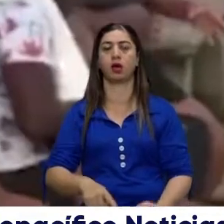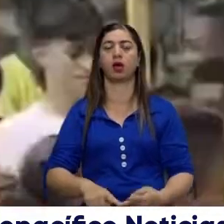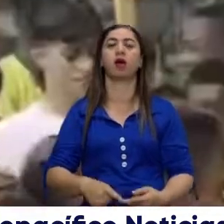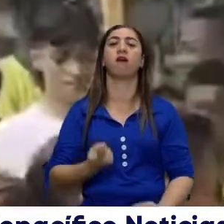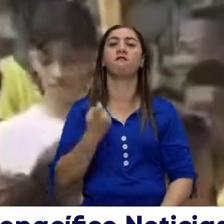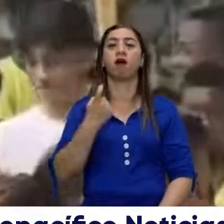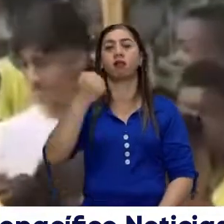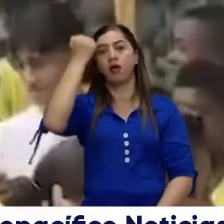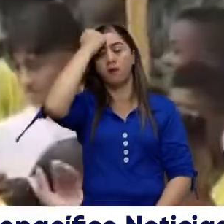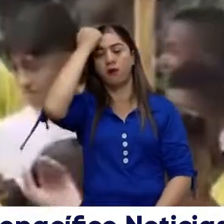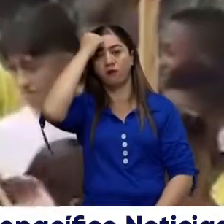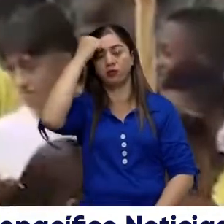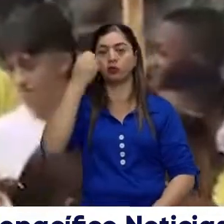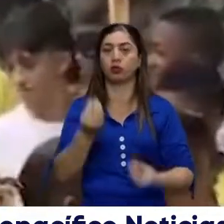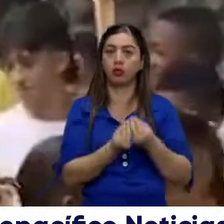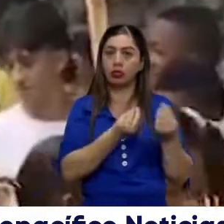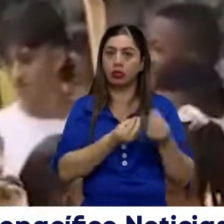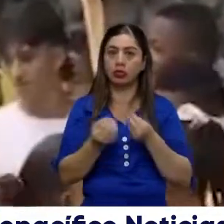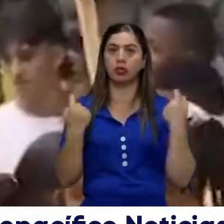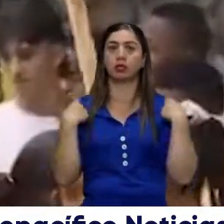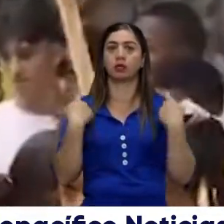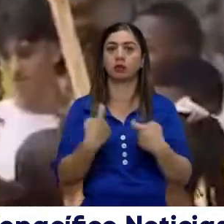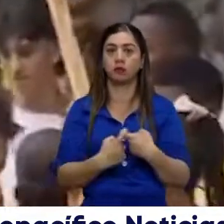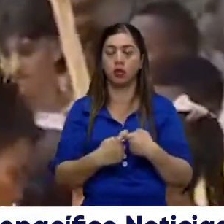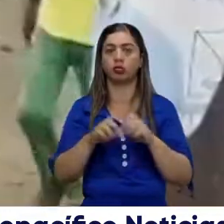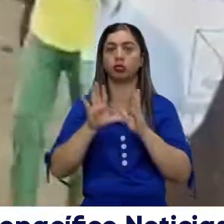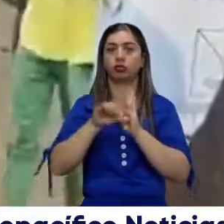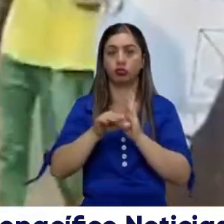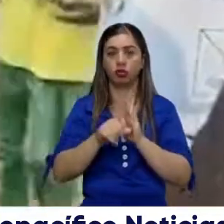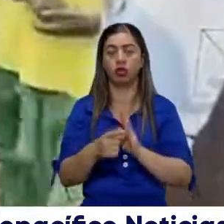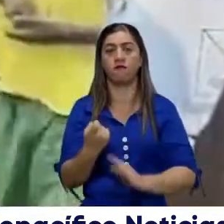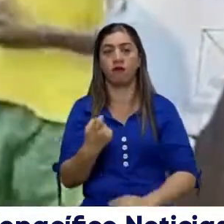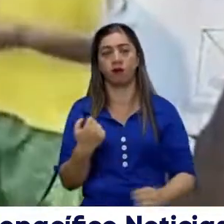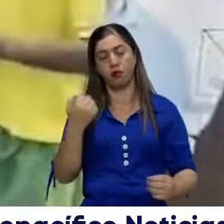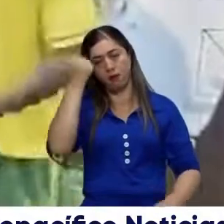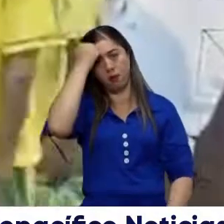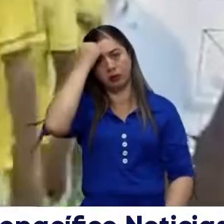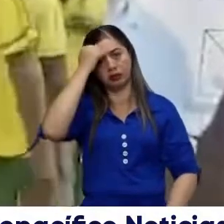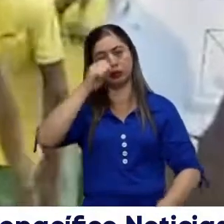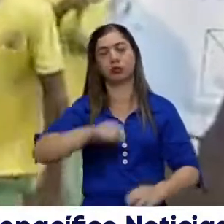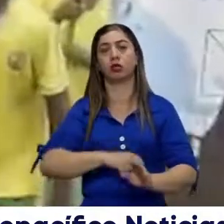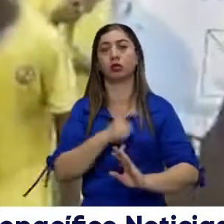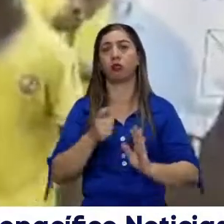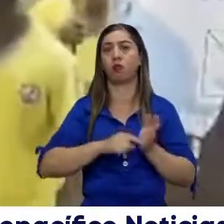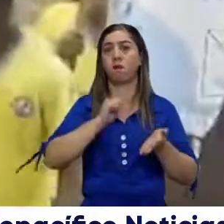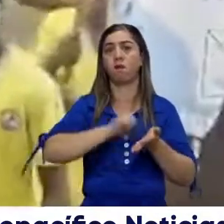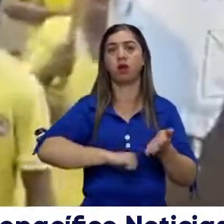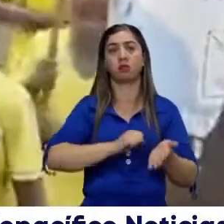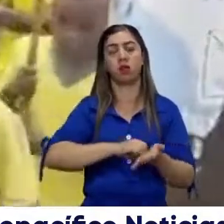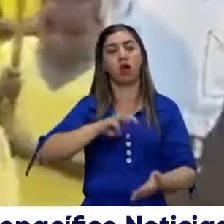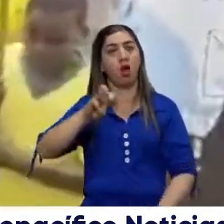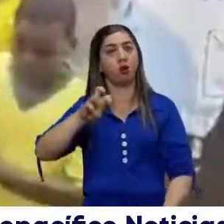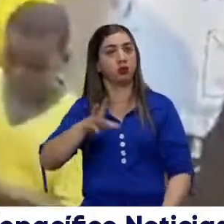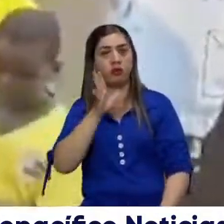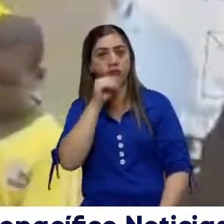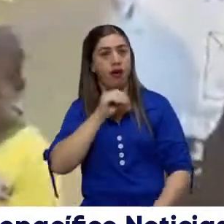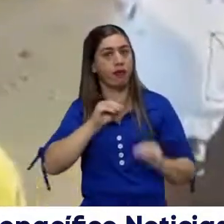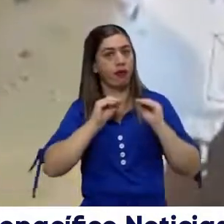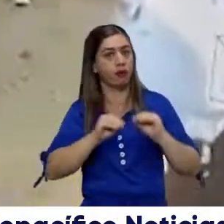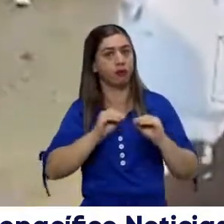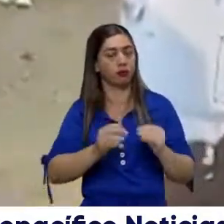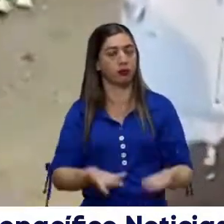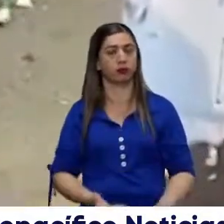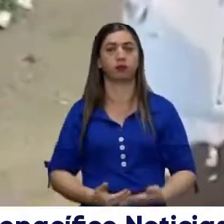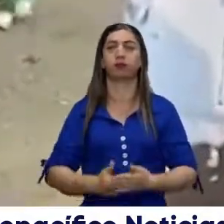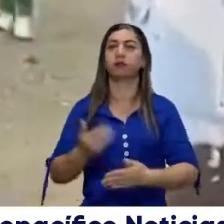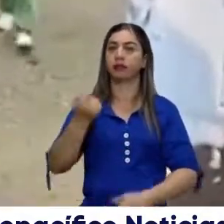química, el de español y el de sociales, lo cual equivale a 8 materias que no están recibiendo por este momento. Denuncian que